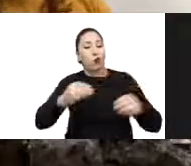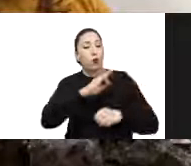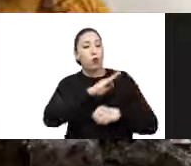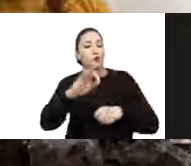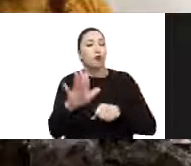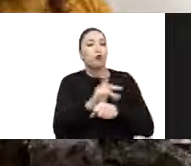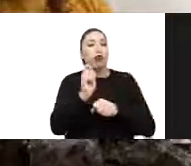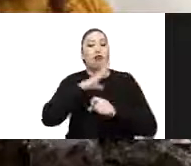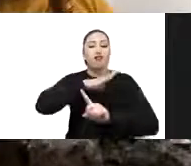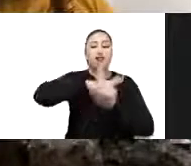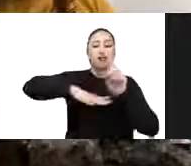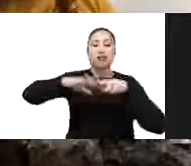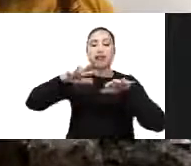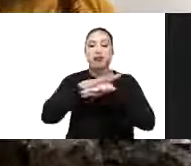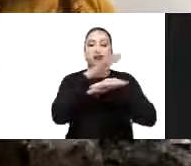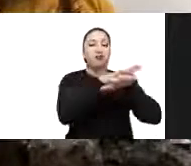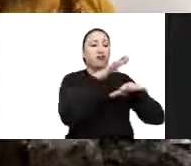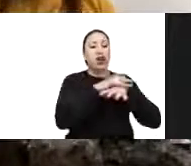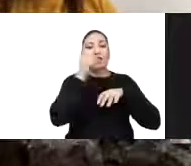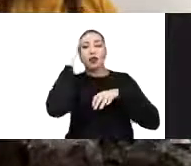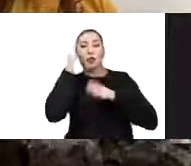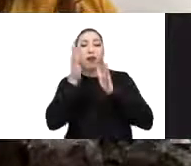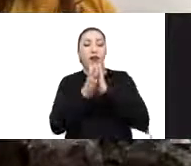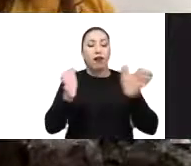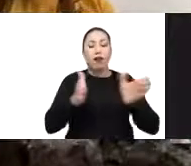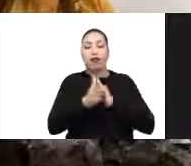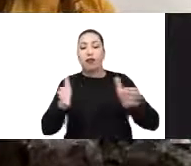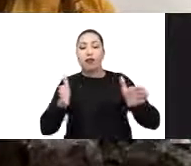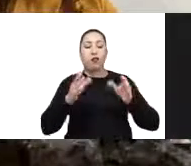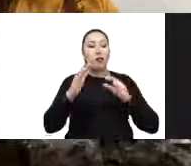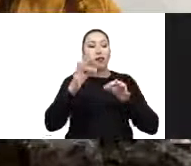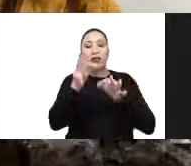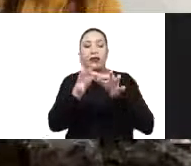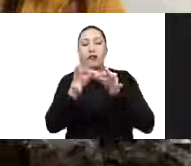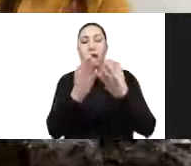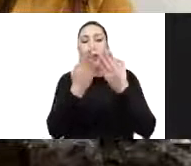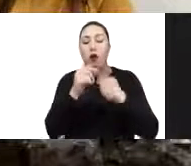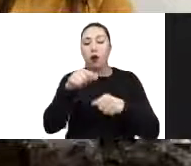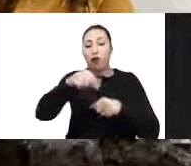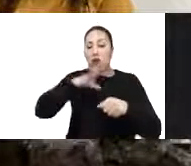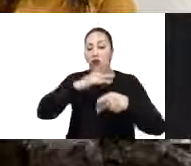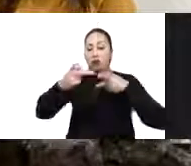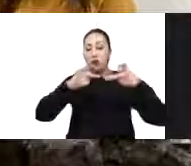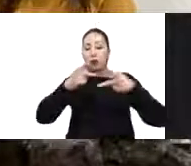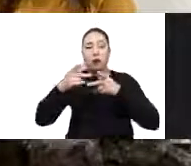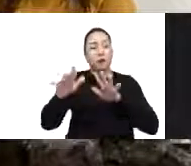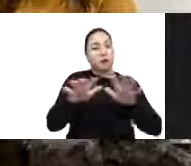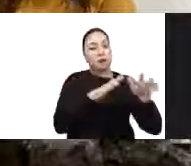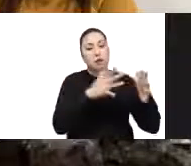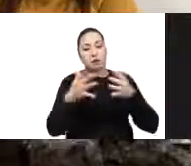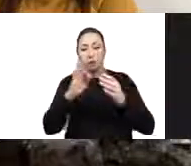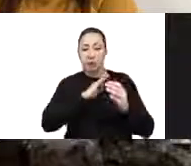cambio climático. Nosotros tenemos una proyección de costos que podría ser